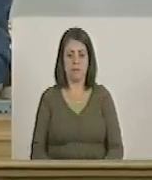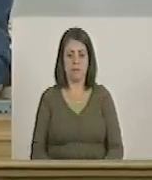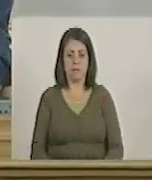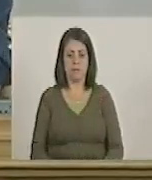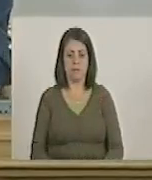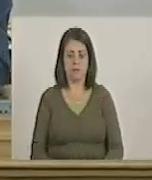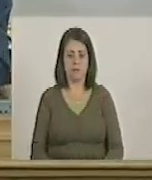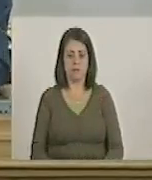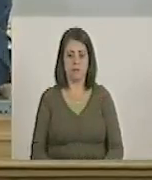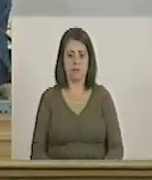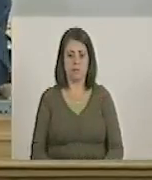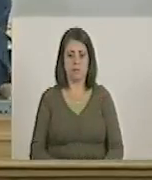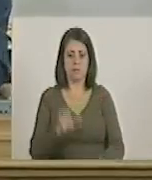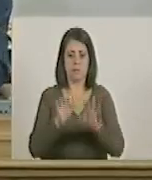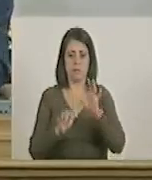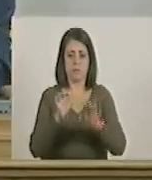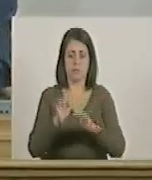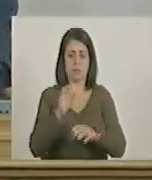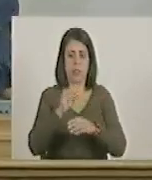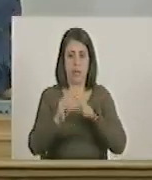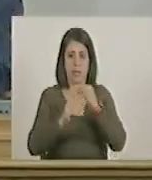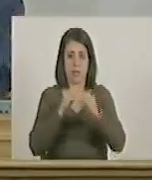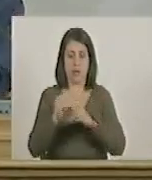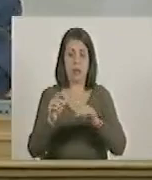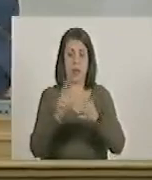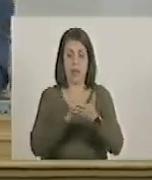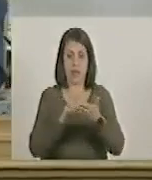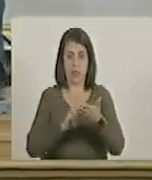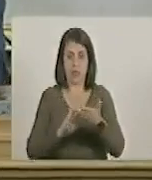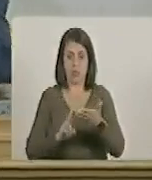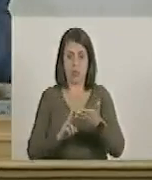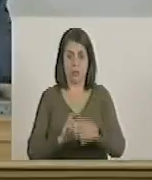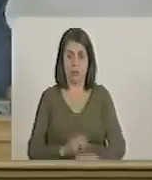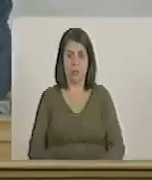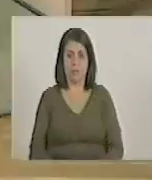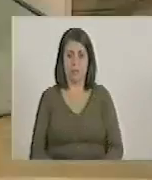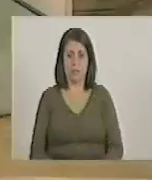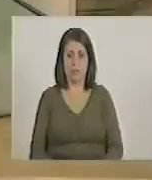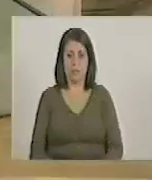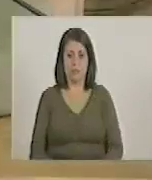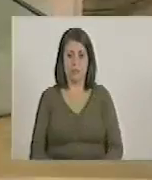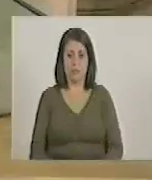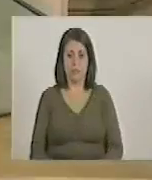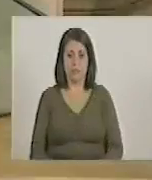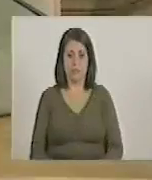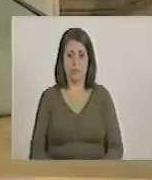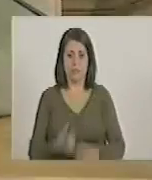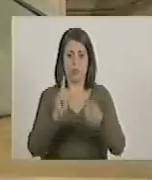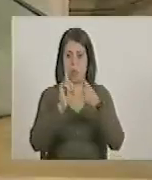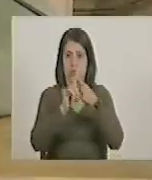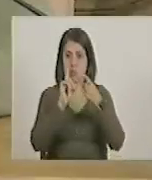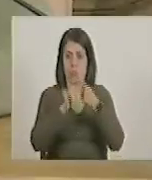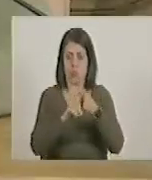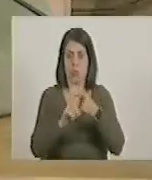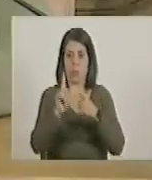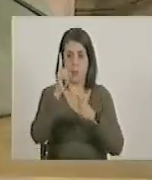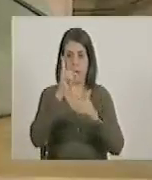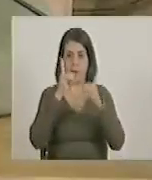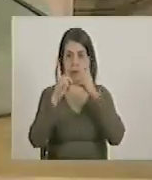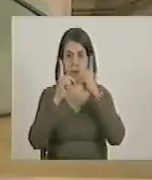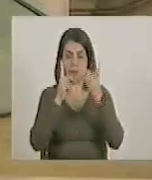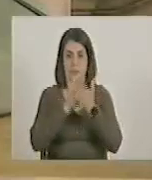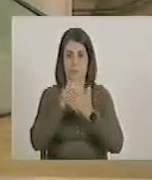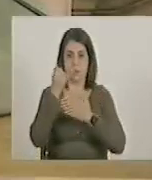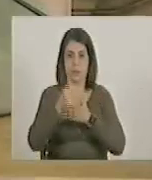Ciudadana secretaria, sírvase dar lectura a la propuesta de orden del día. Punto número uno. Primera discusión